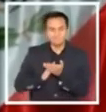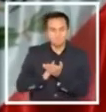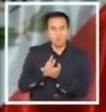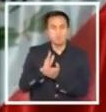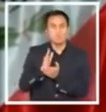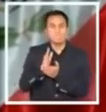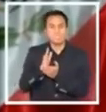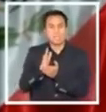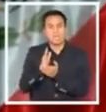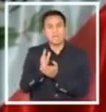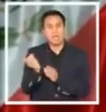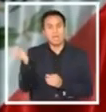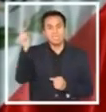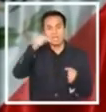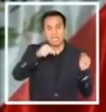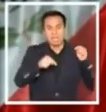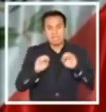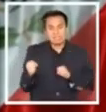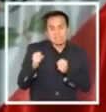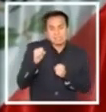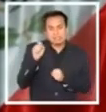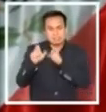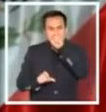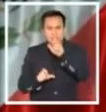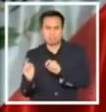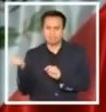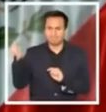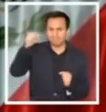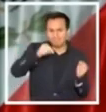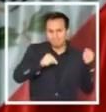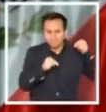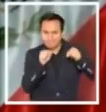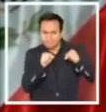comienzan a llegar desesperadamente